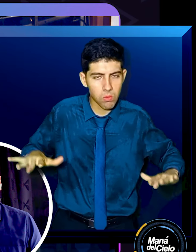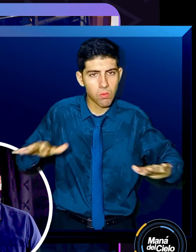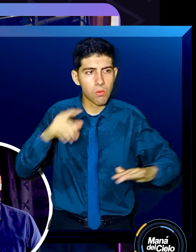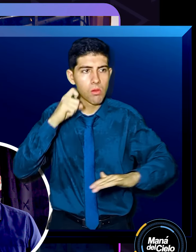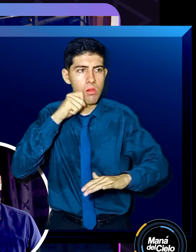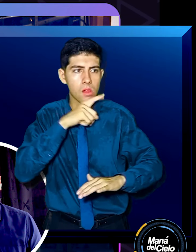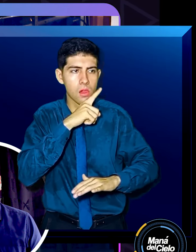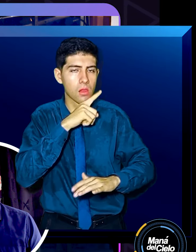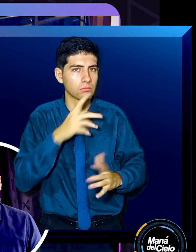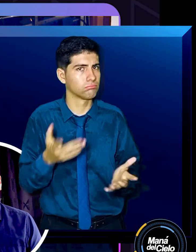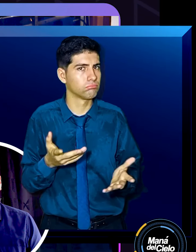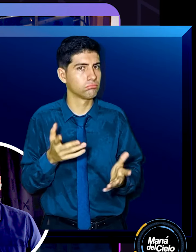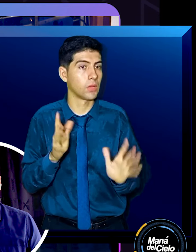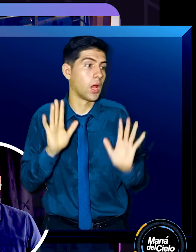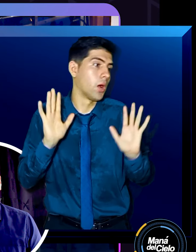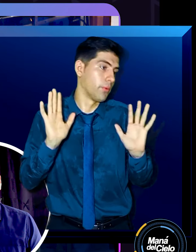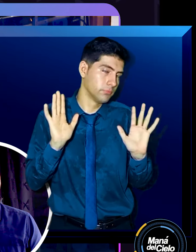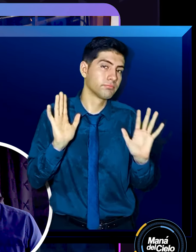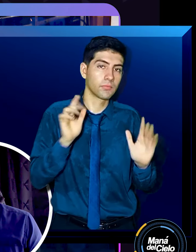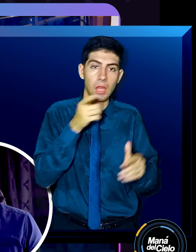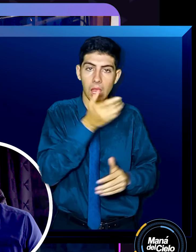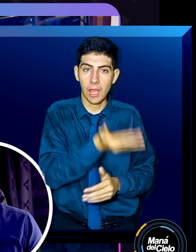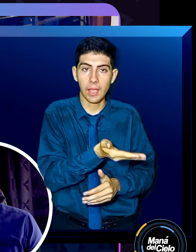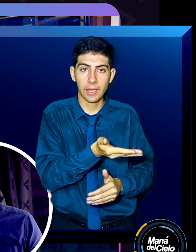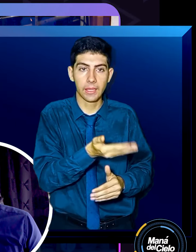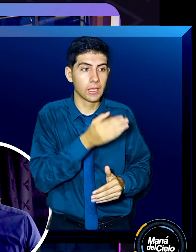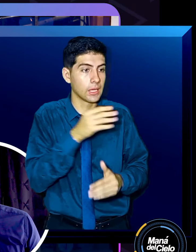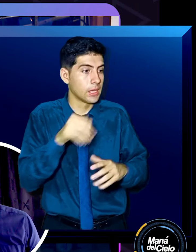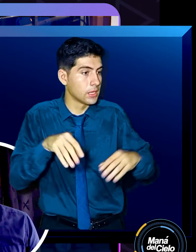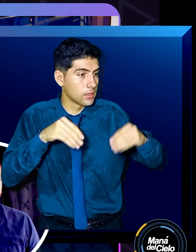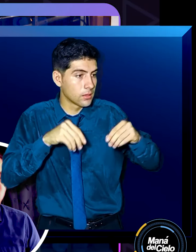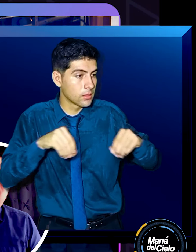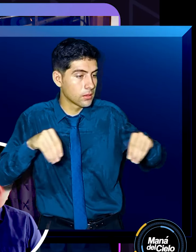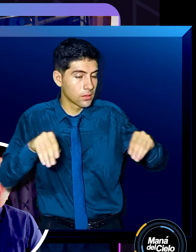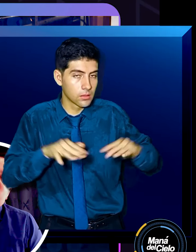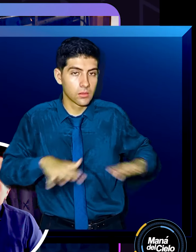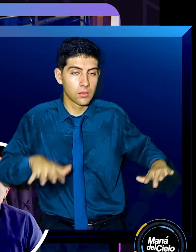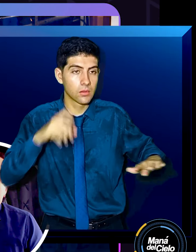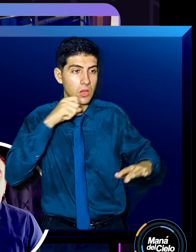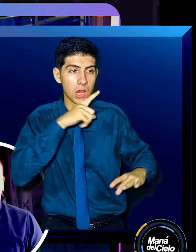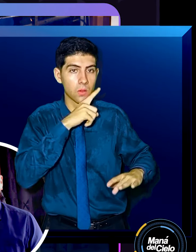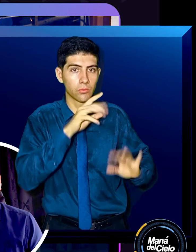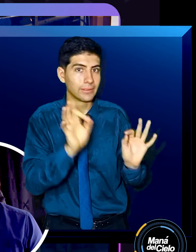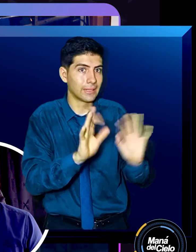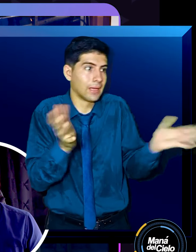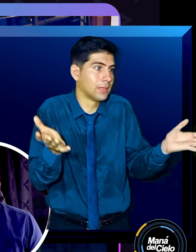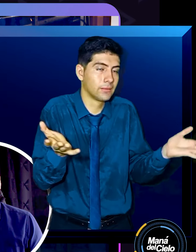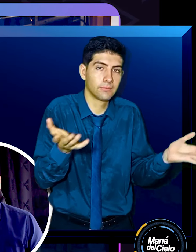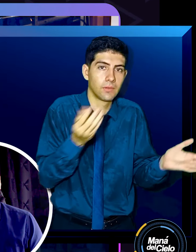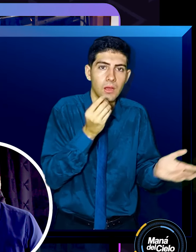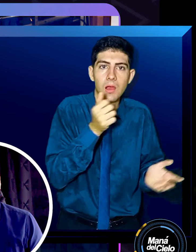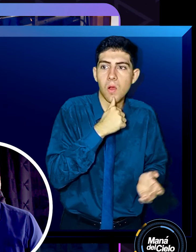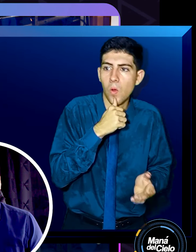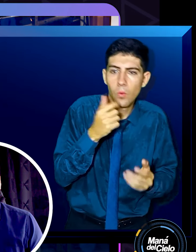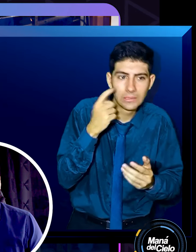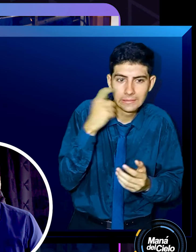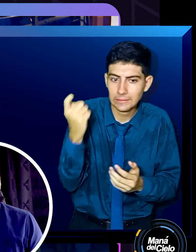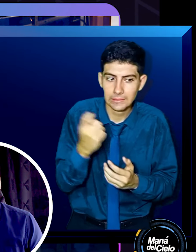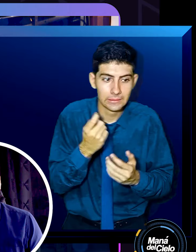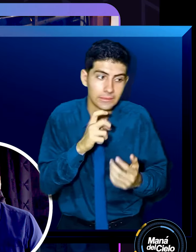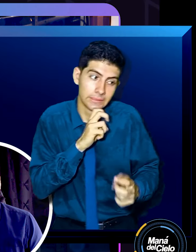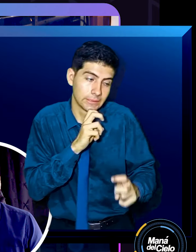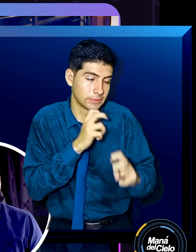desierto se justifica. No había agua, había que huir, había que caminar. No se podían parar en ninguna parte.